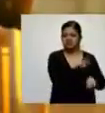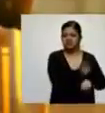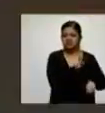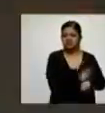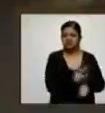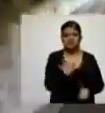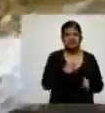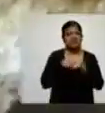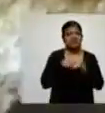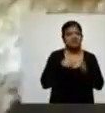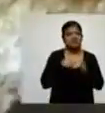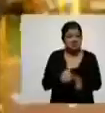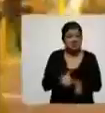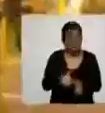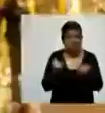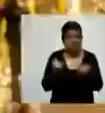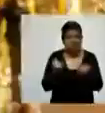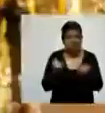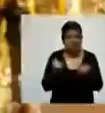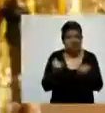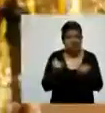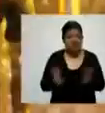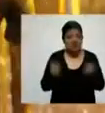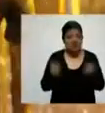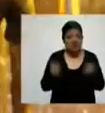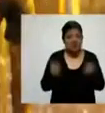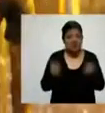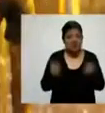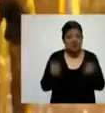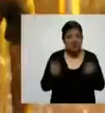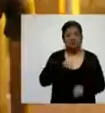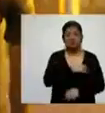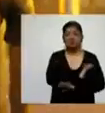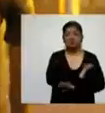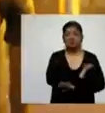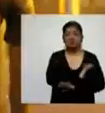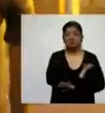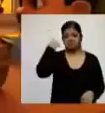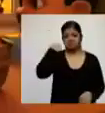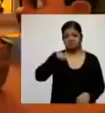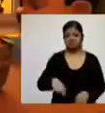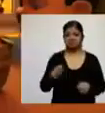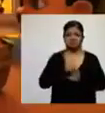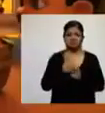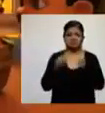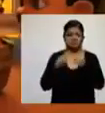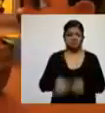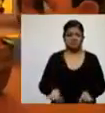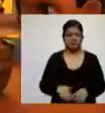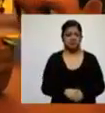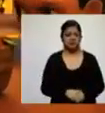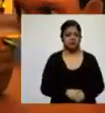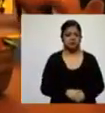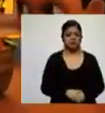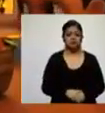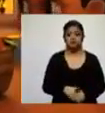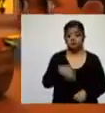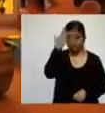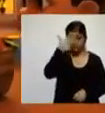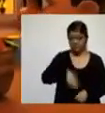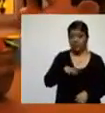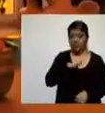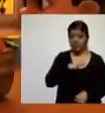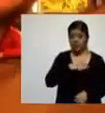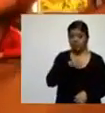esto continúa así, ¡totalmente arruinado! ¿Sabías que hay niños que no están